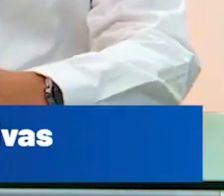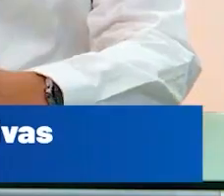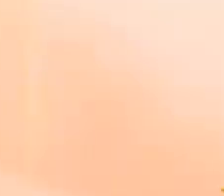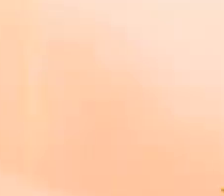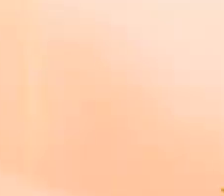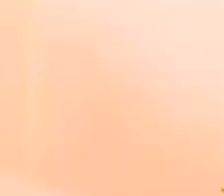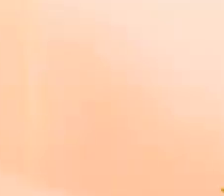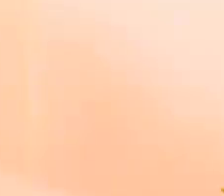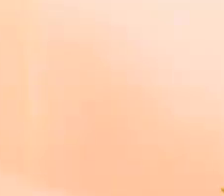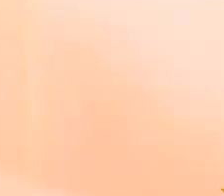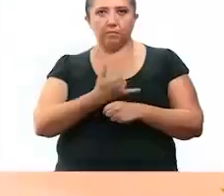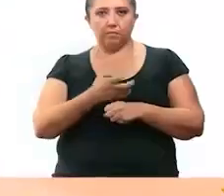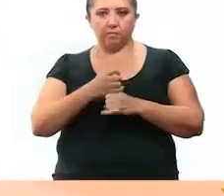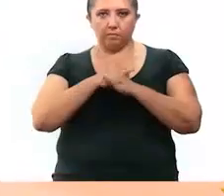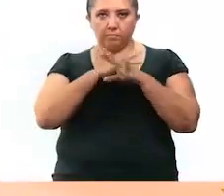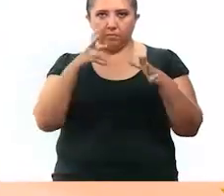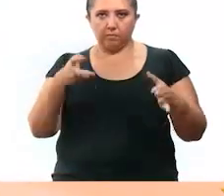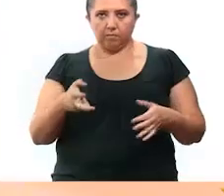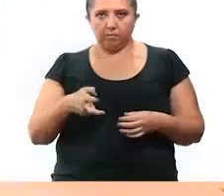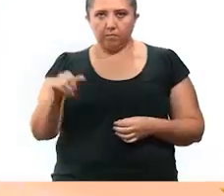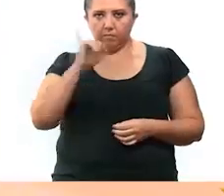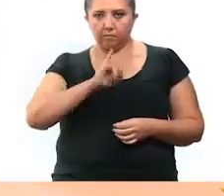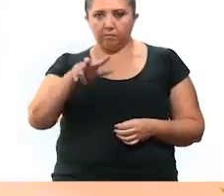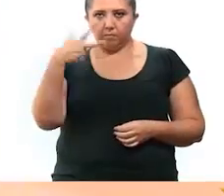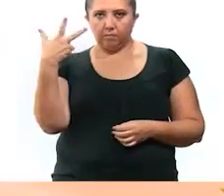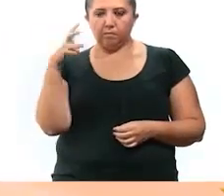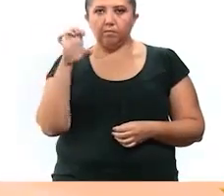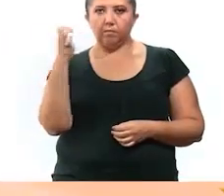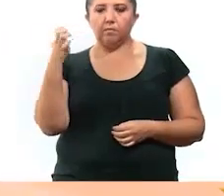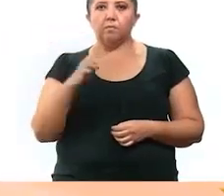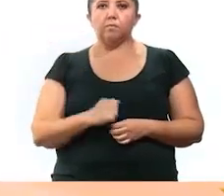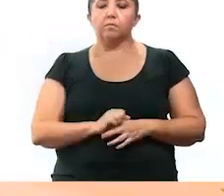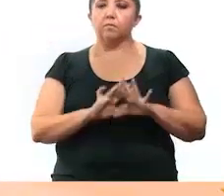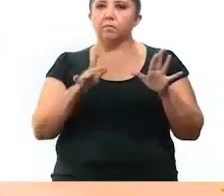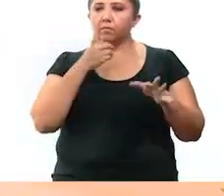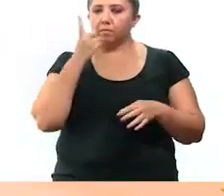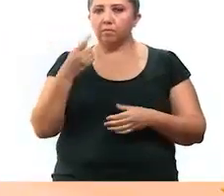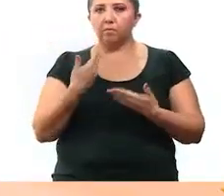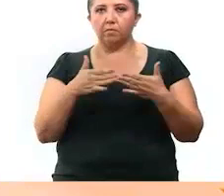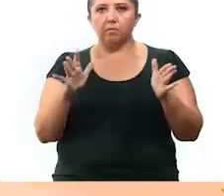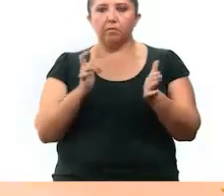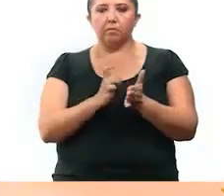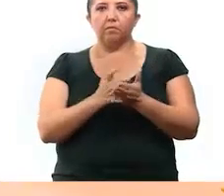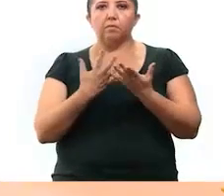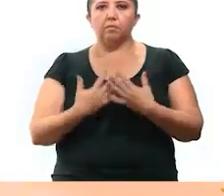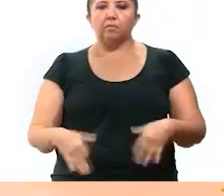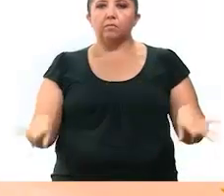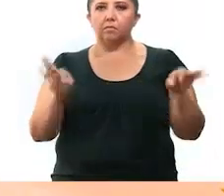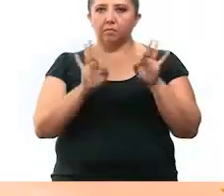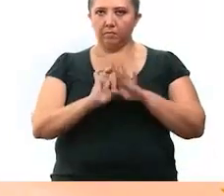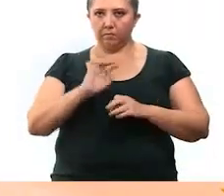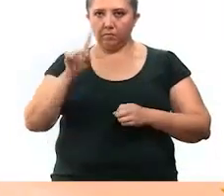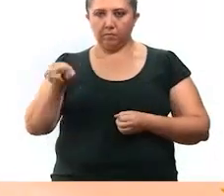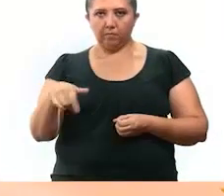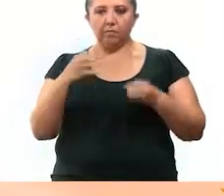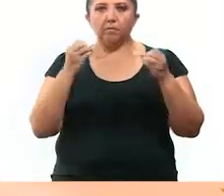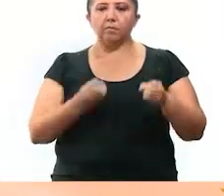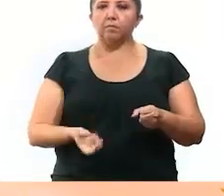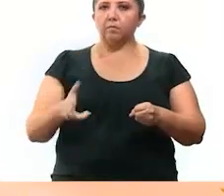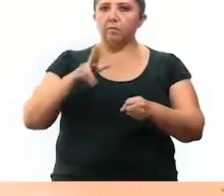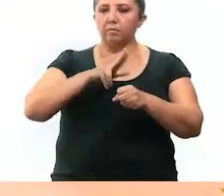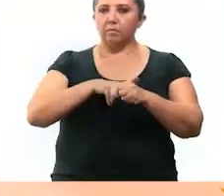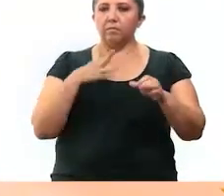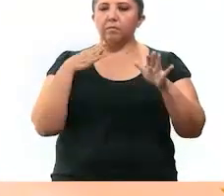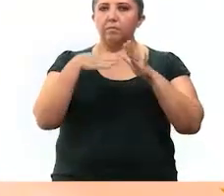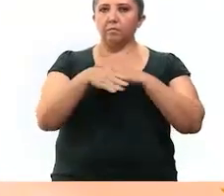Isaac. Gracias, secretario. Este es el parte médico del jueves 13 de enero. Como se ha señalado en la reapertura económica, los datos más importantes son la